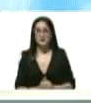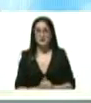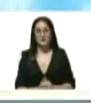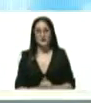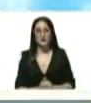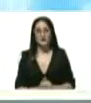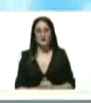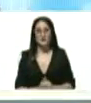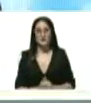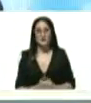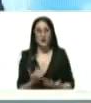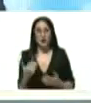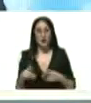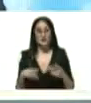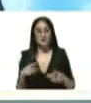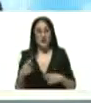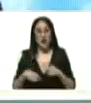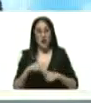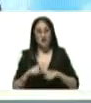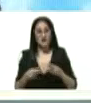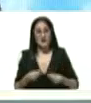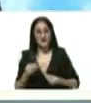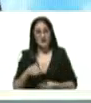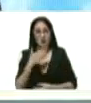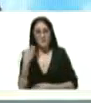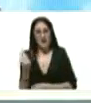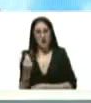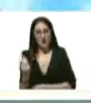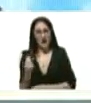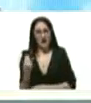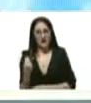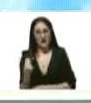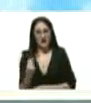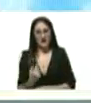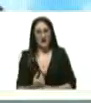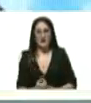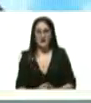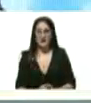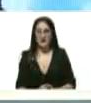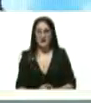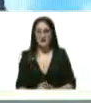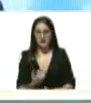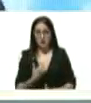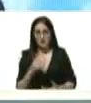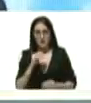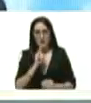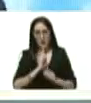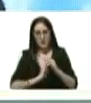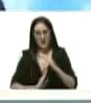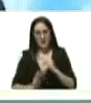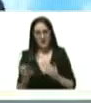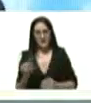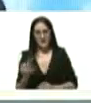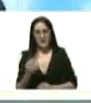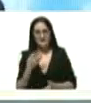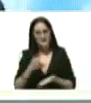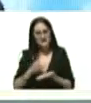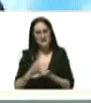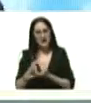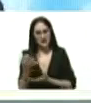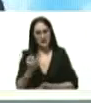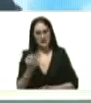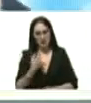Entonces lo que se produce aquí es lo mejor. Se produce calidad. Estoy hablando con humildad, pero estoy hablando con sinceridad